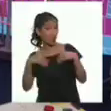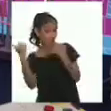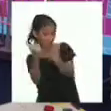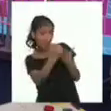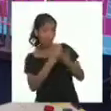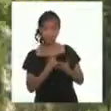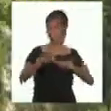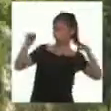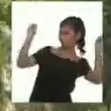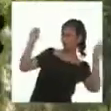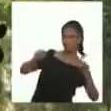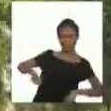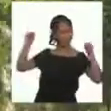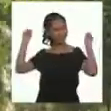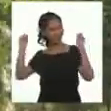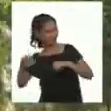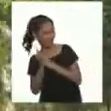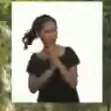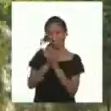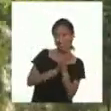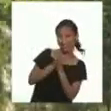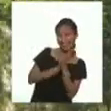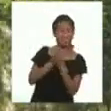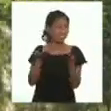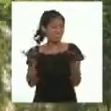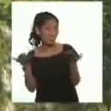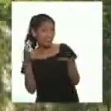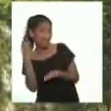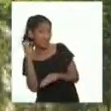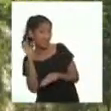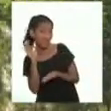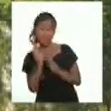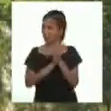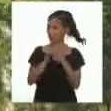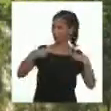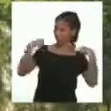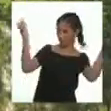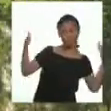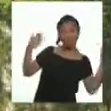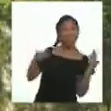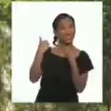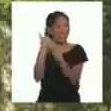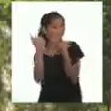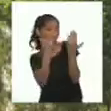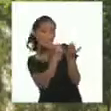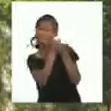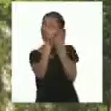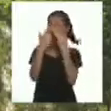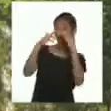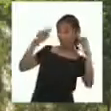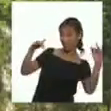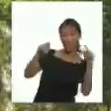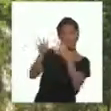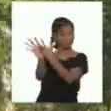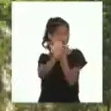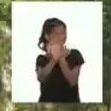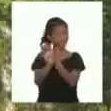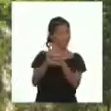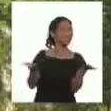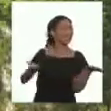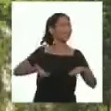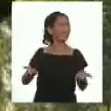¿Nos podrías ayudar? ¡Por supuesto, querida Techi! Siempre es un gusto para mí ayudar a las niñas y los niños de la